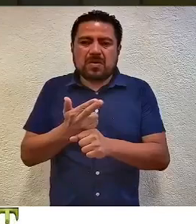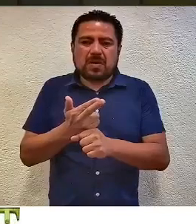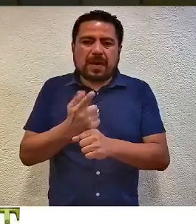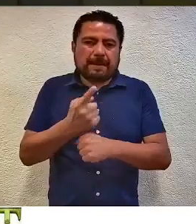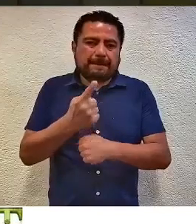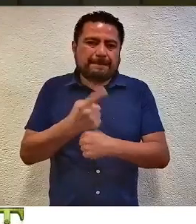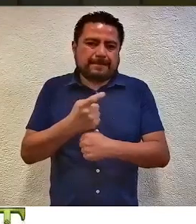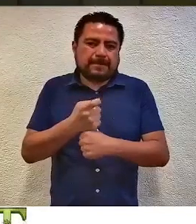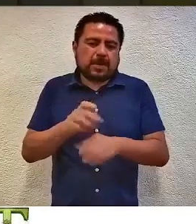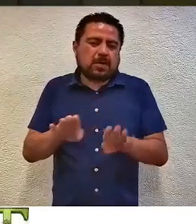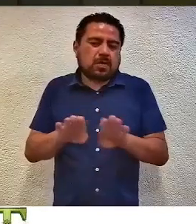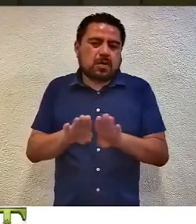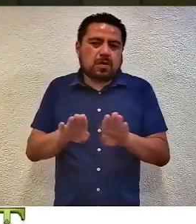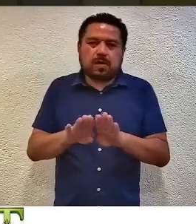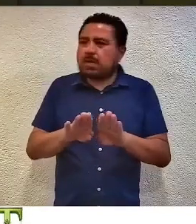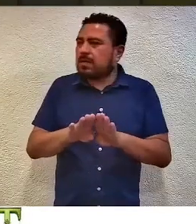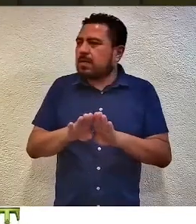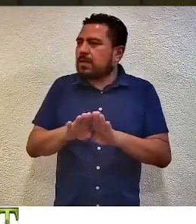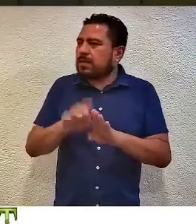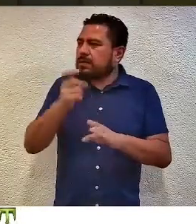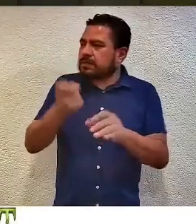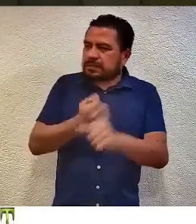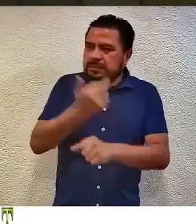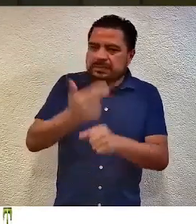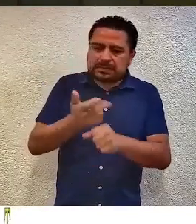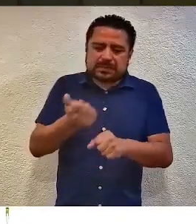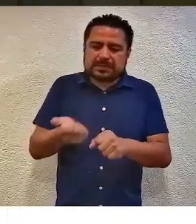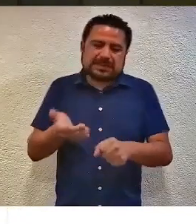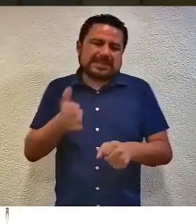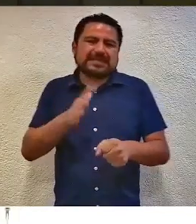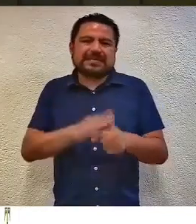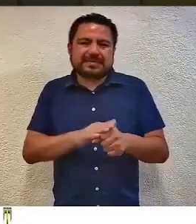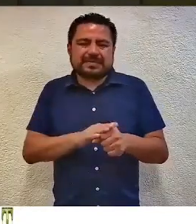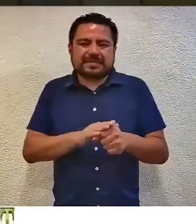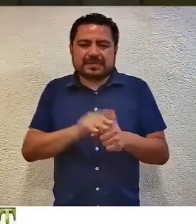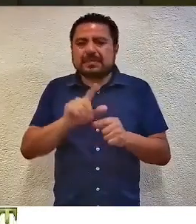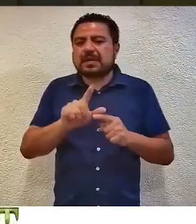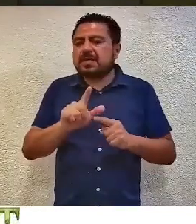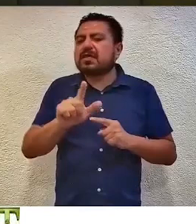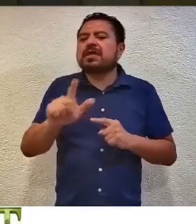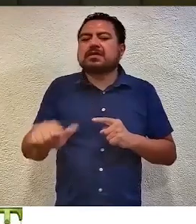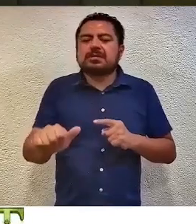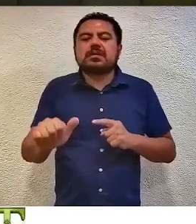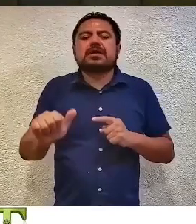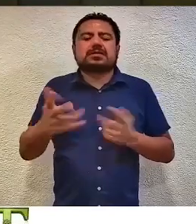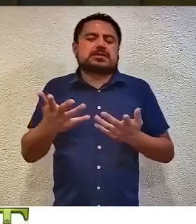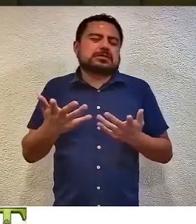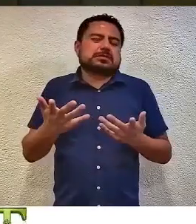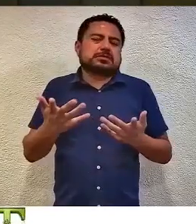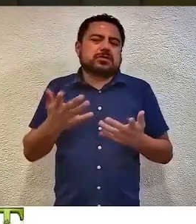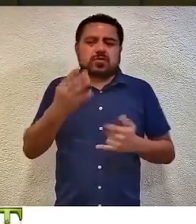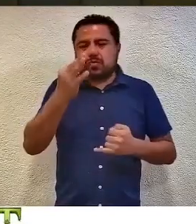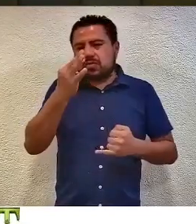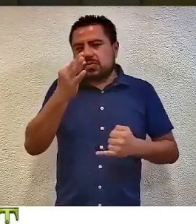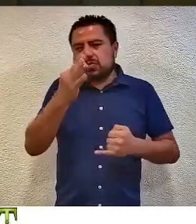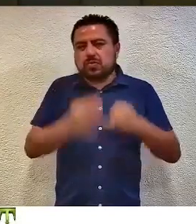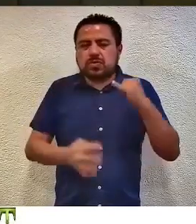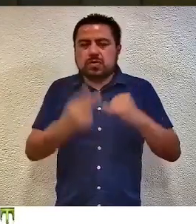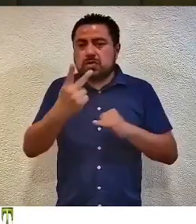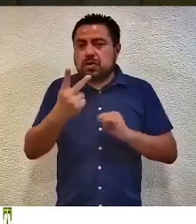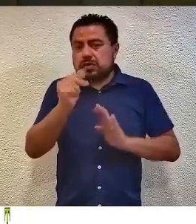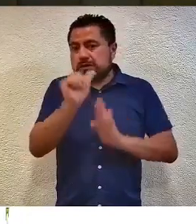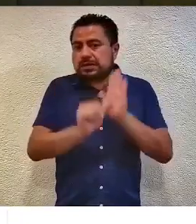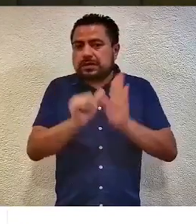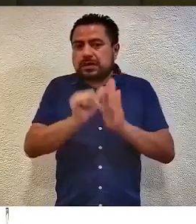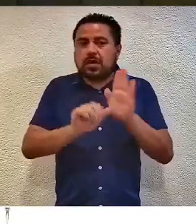primero como secretario de Administración y posteriormente durante los últimos 2 meses